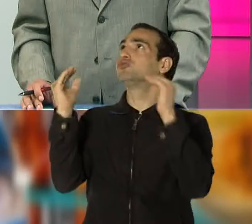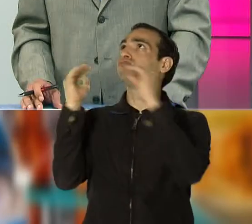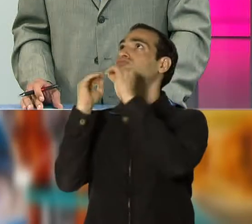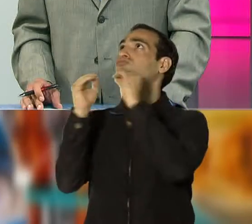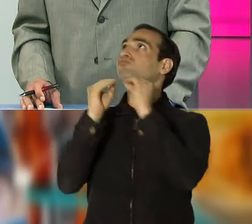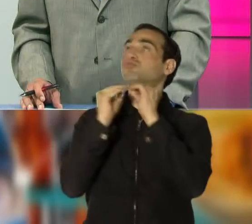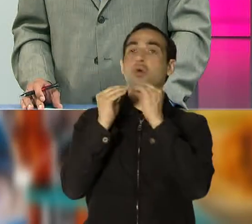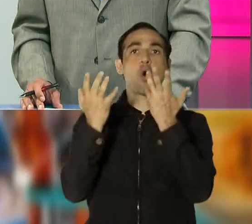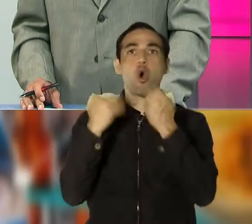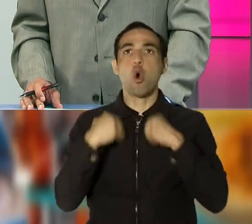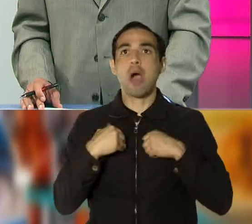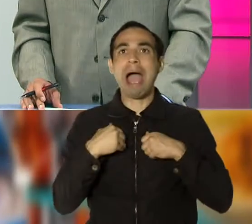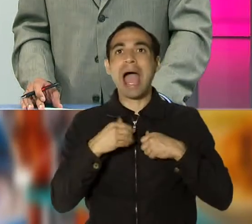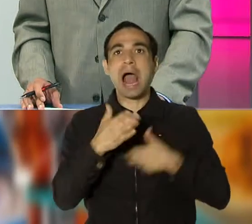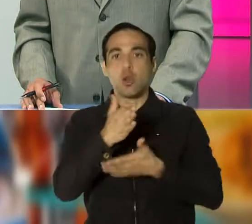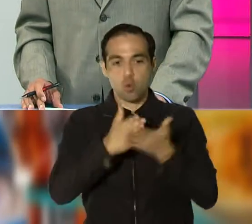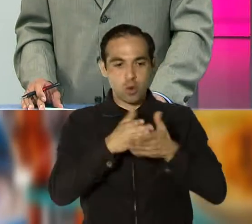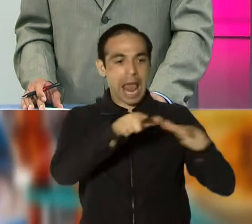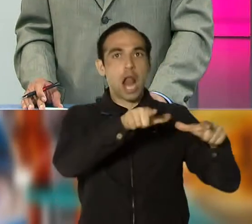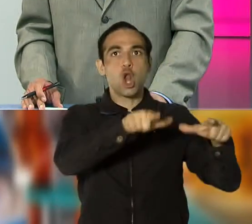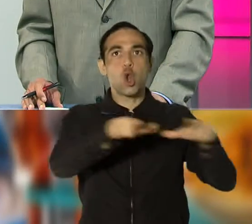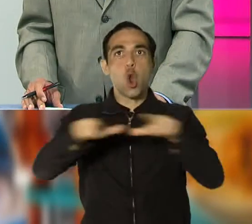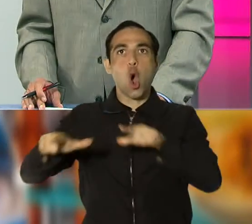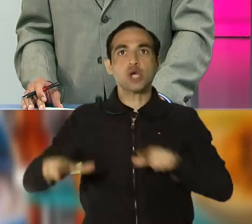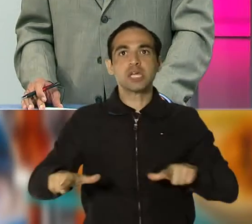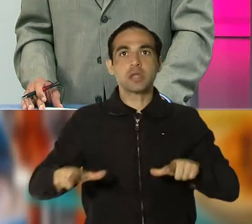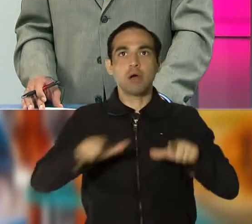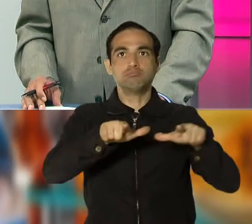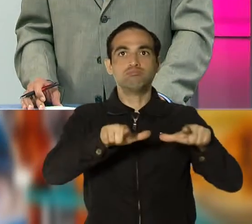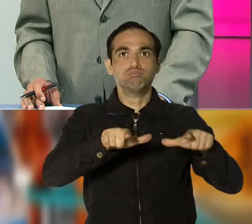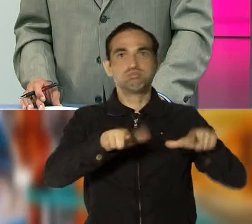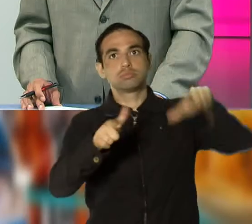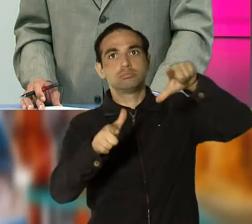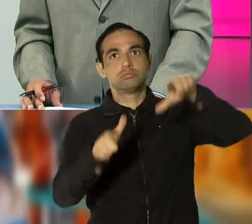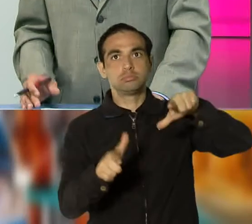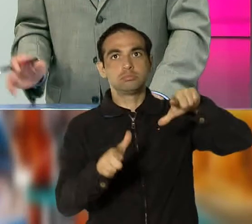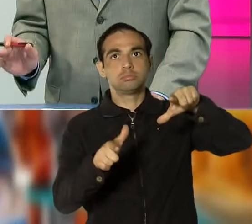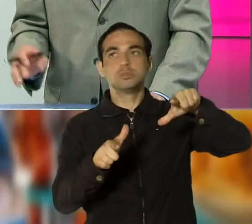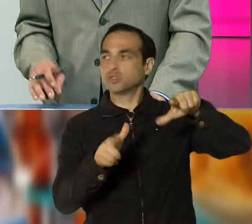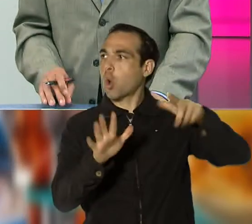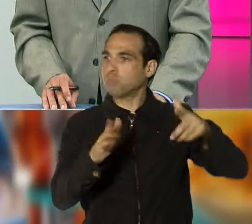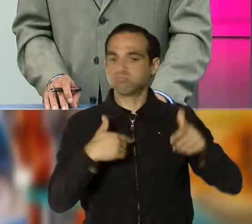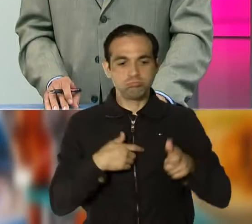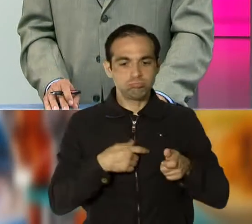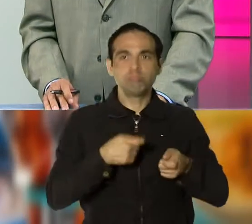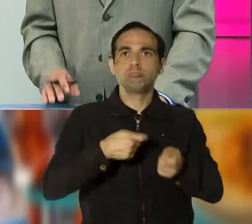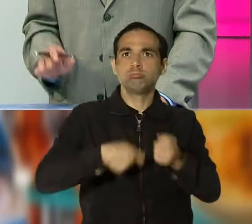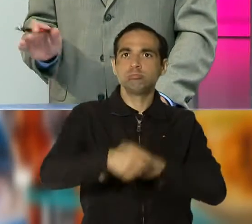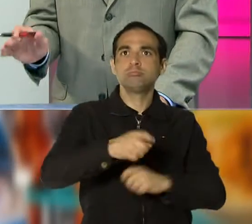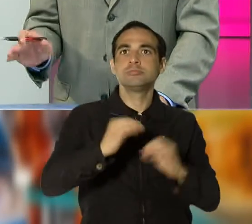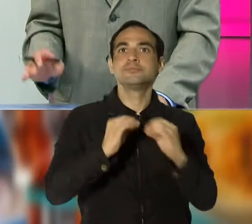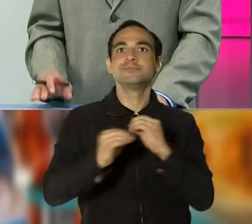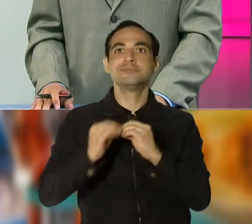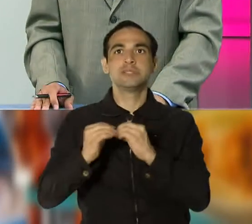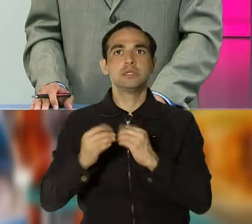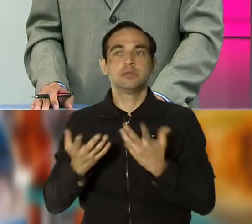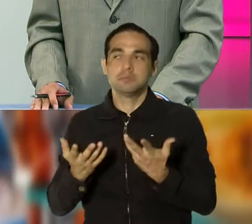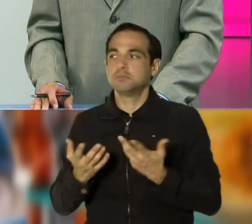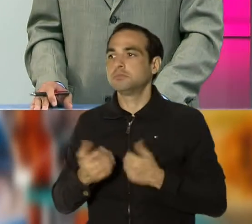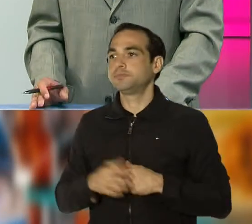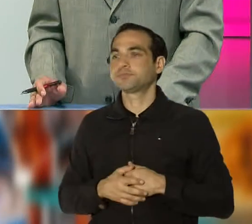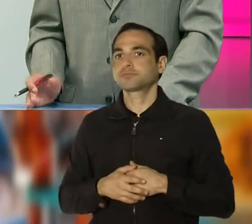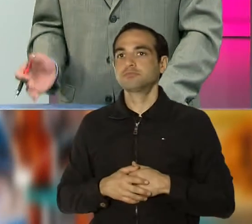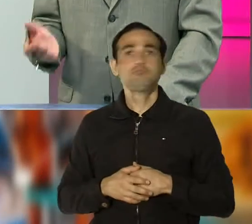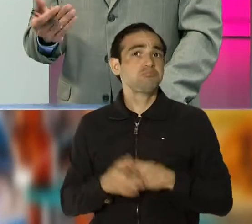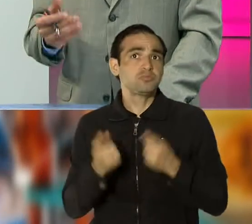las lotes Z, se explotaron. Sí, pasa. Y para cualquier cosa, pues la orientación que ustedes también le pueden brindar